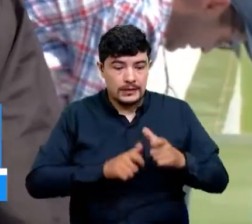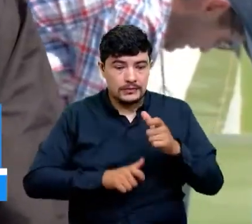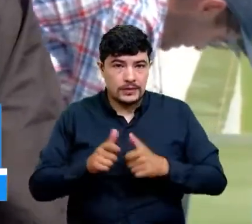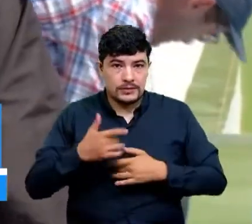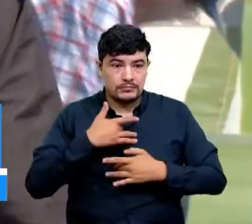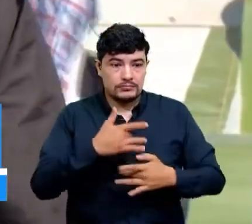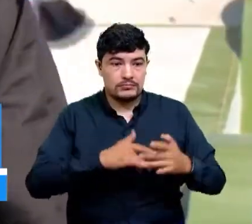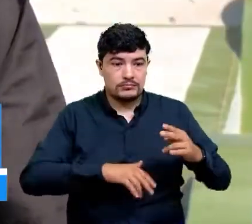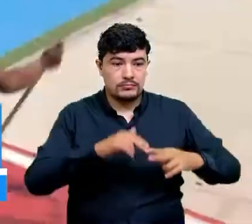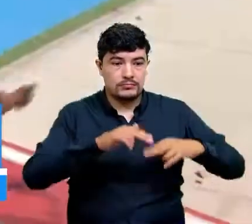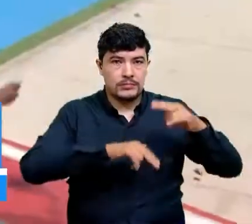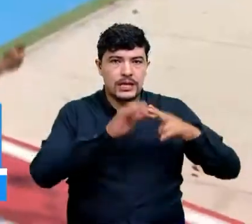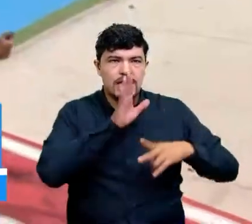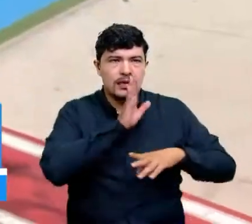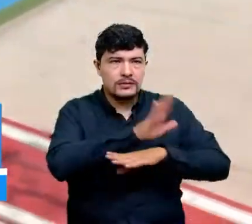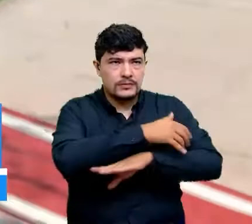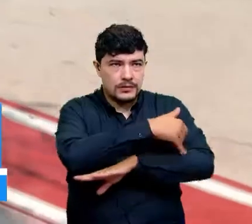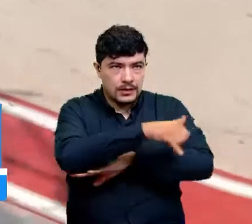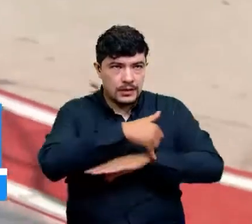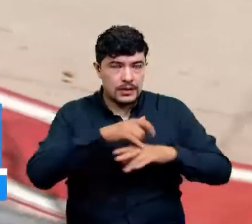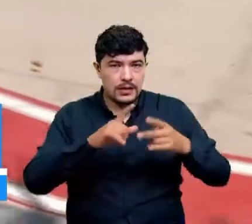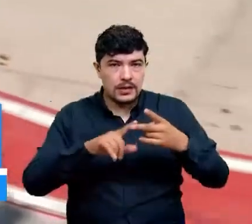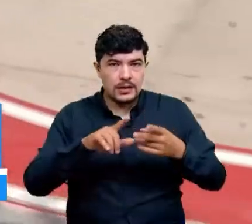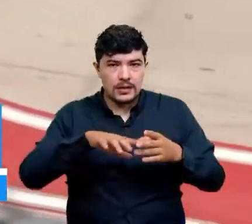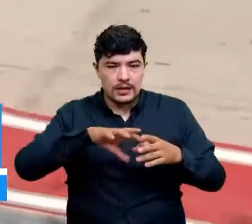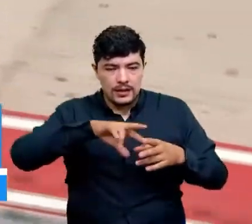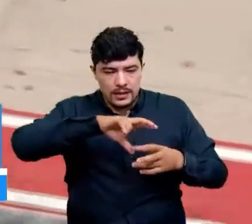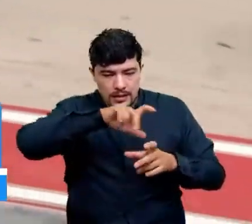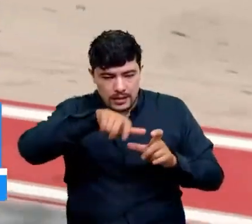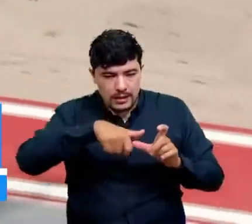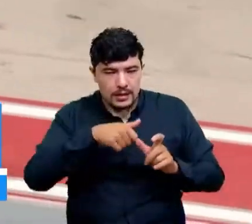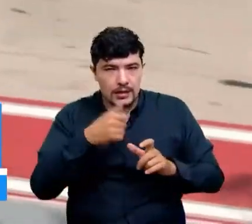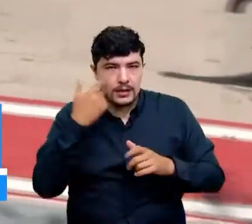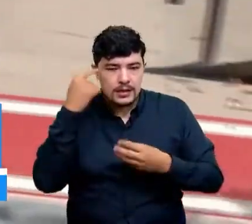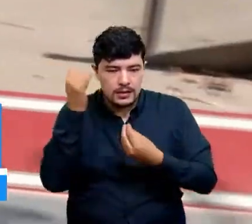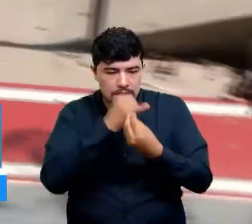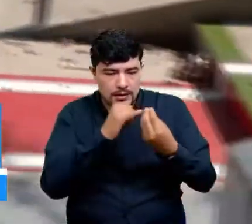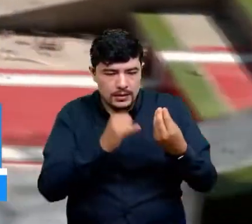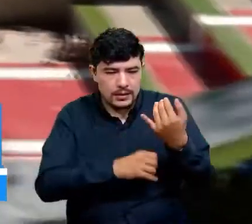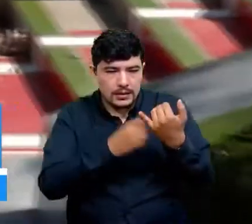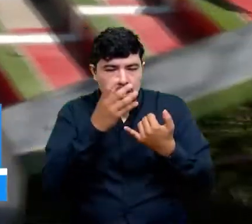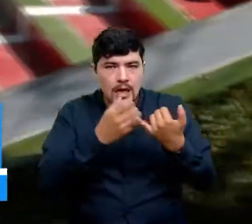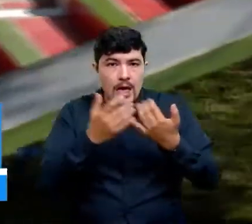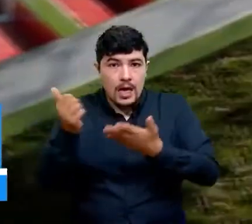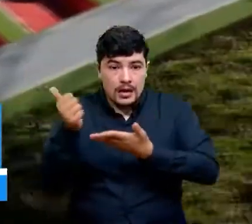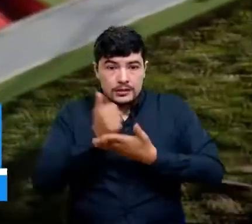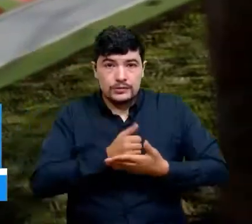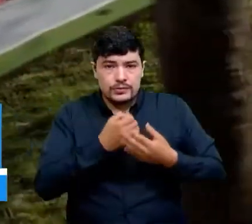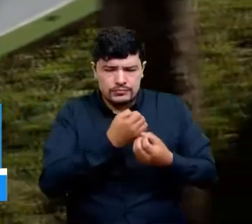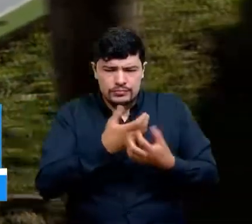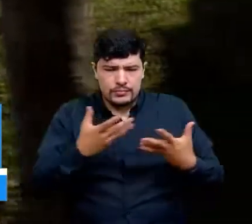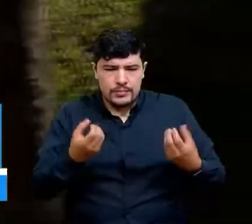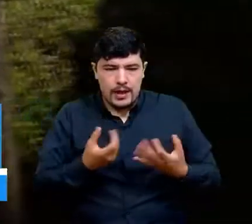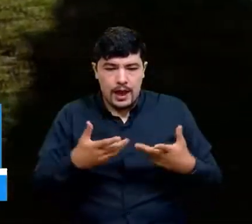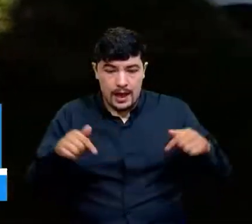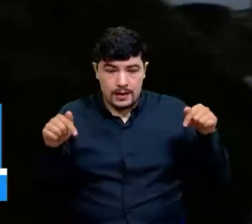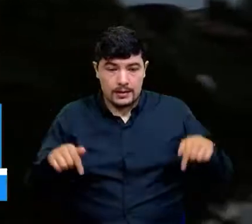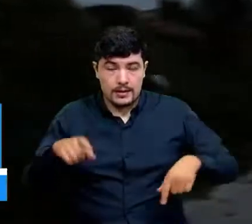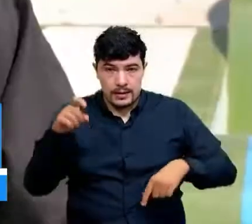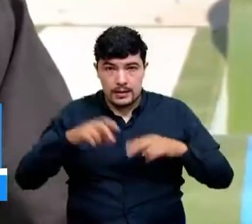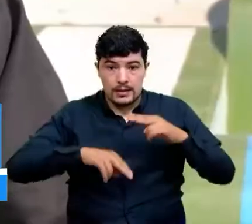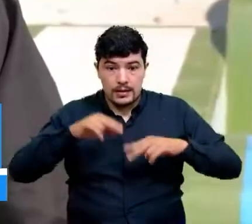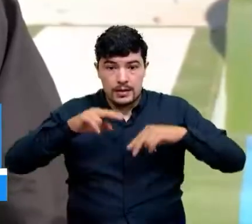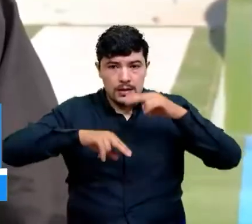universidad son arquitectos ingenieros geólogos diseñadores industriales que nos ayudaron mucho para que esta obra que era un